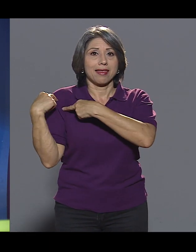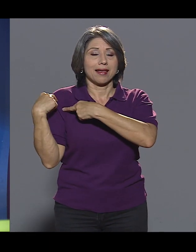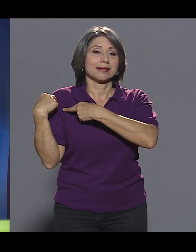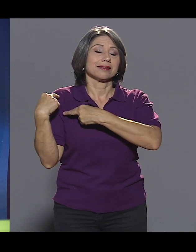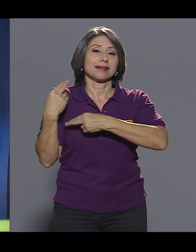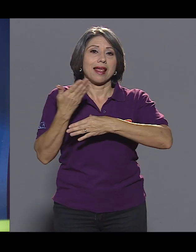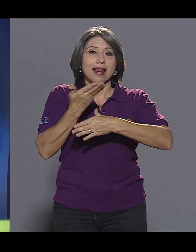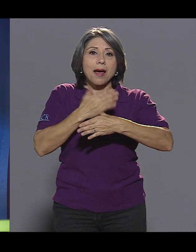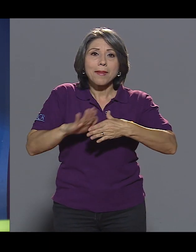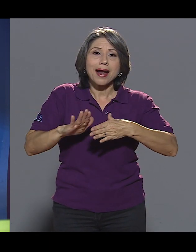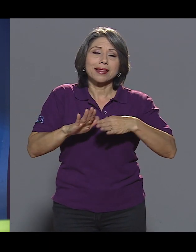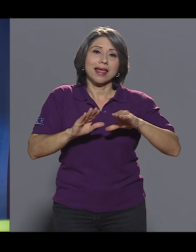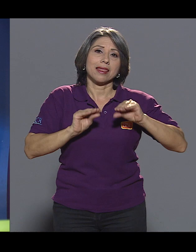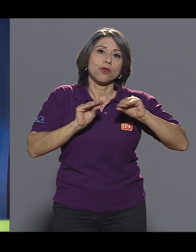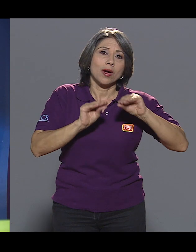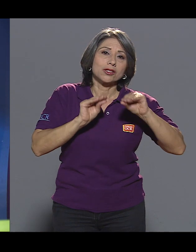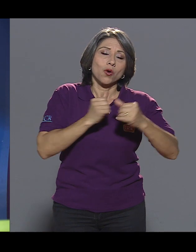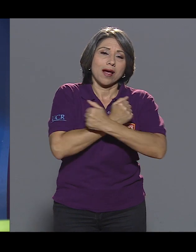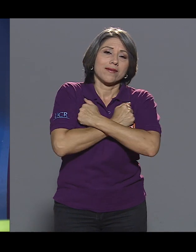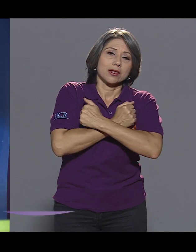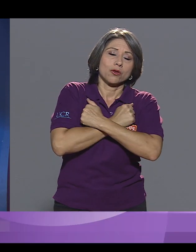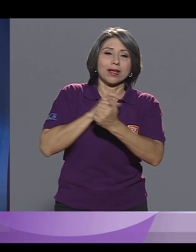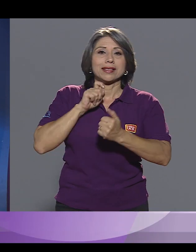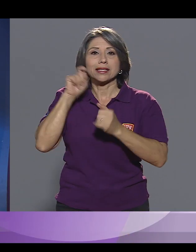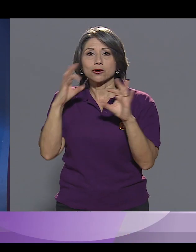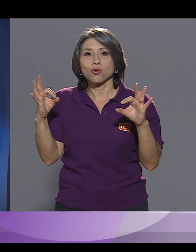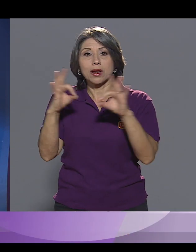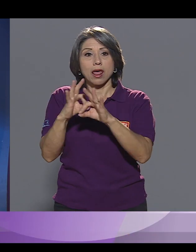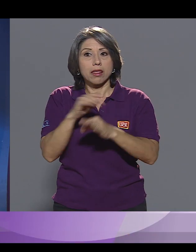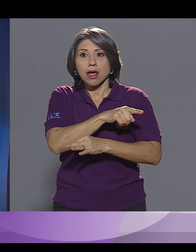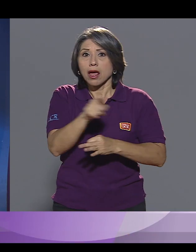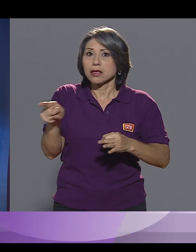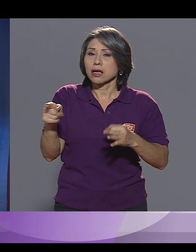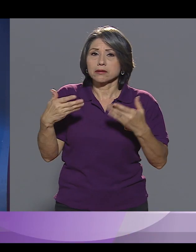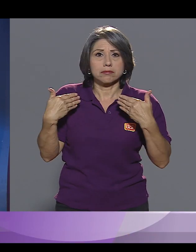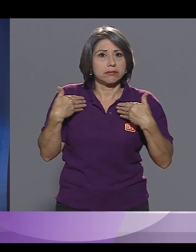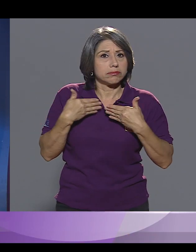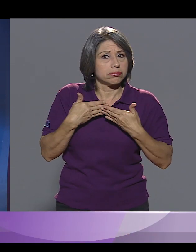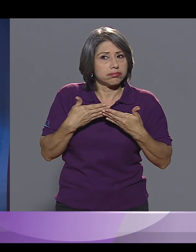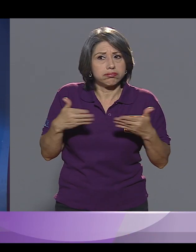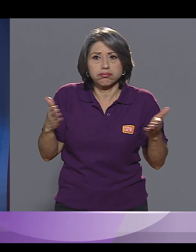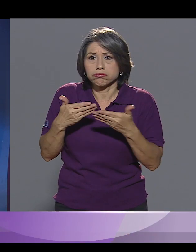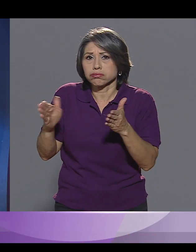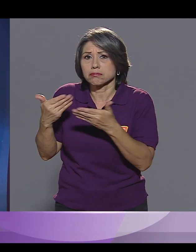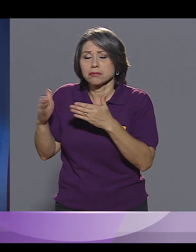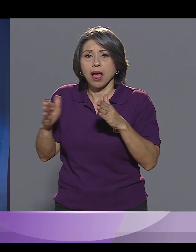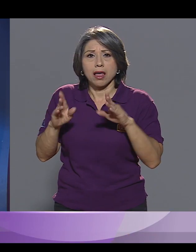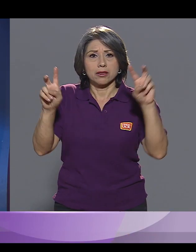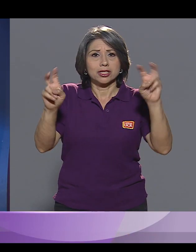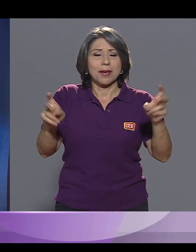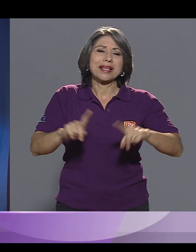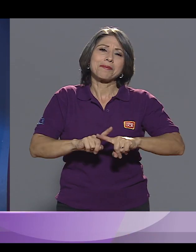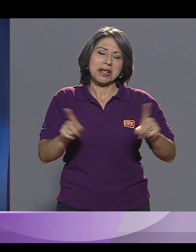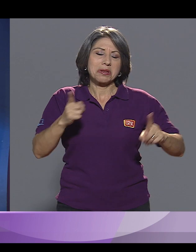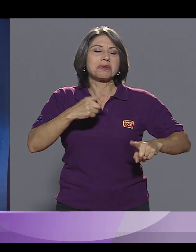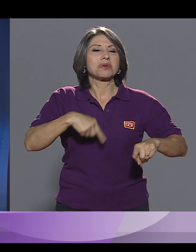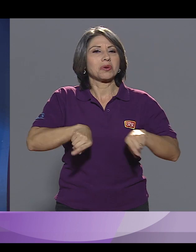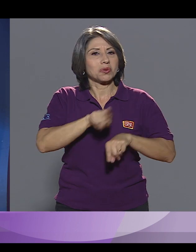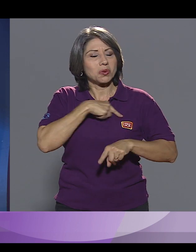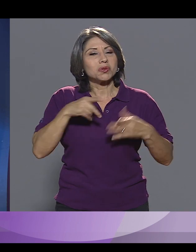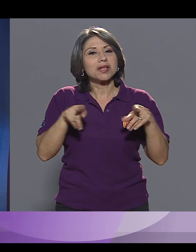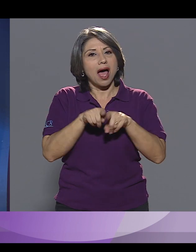la parte de la educación de afectividad y sexualidad, se encontraban muy abiertas, ¿verdad?, lo que eran en ese tipo de temas. Sin embargo, sí hemos